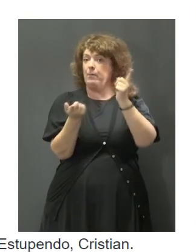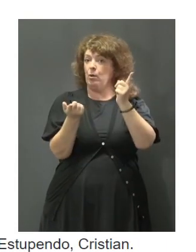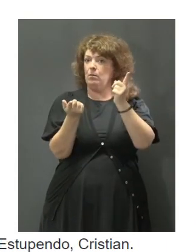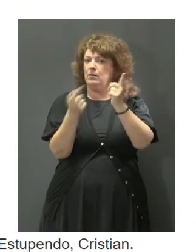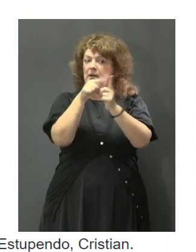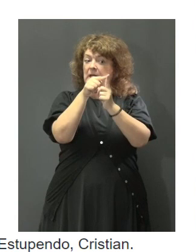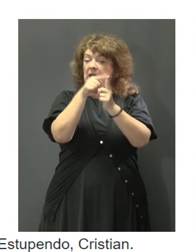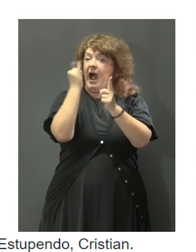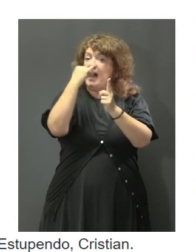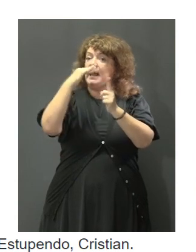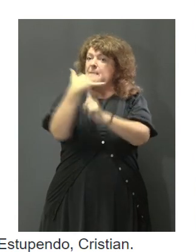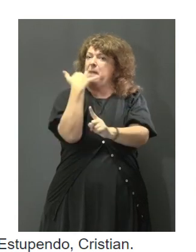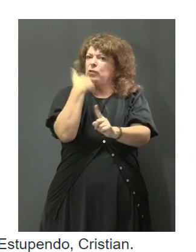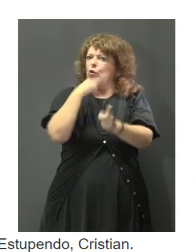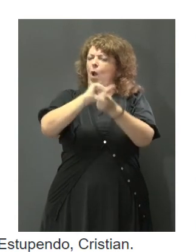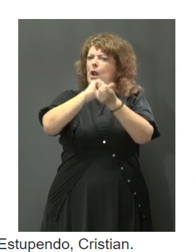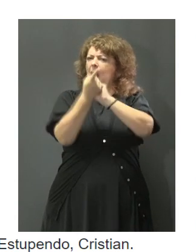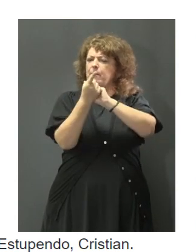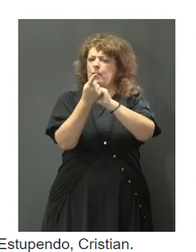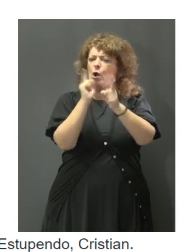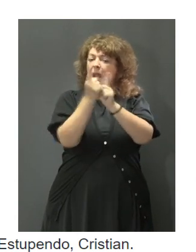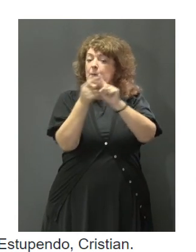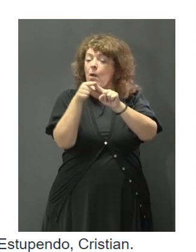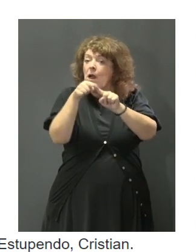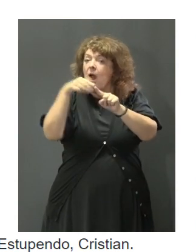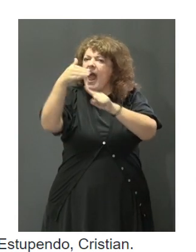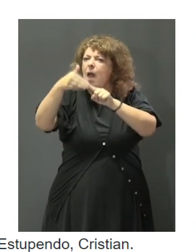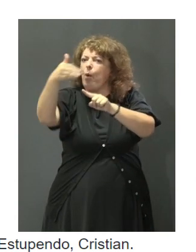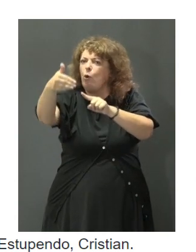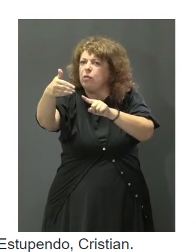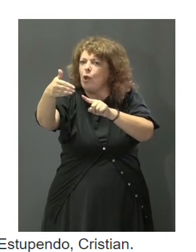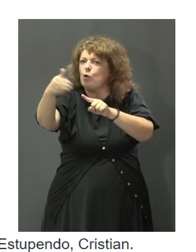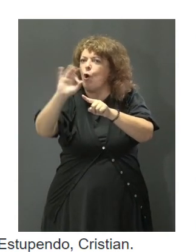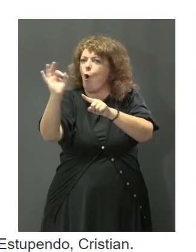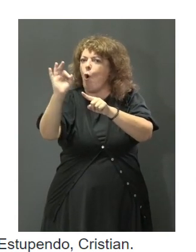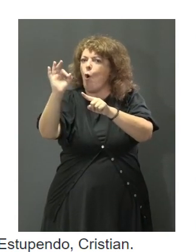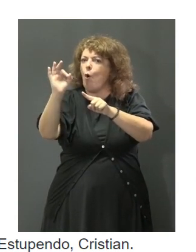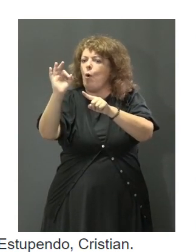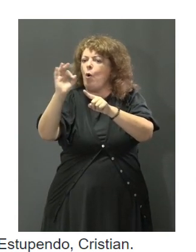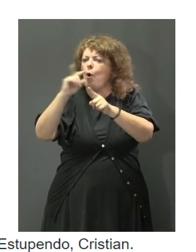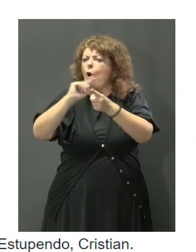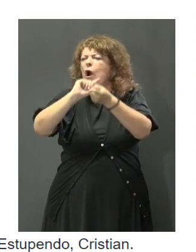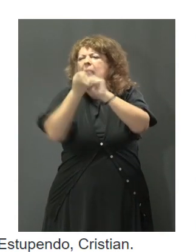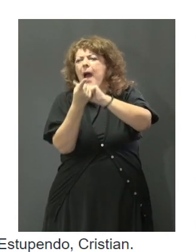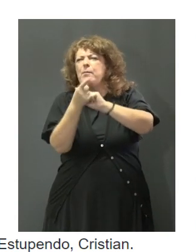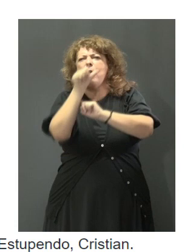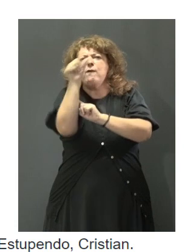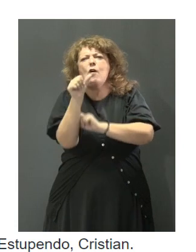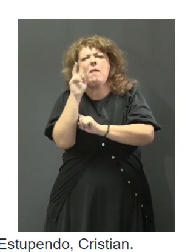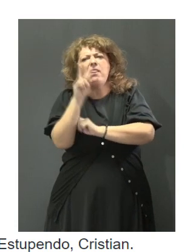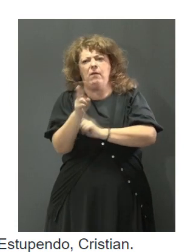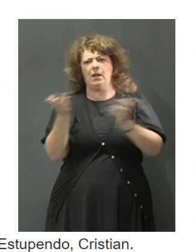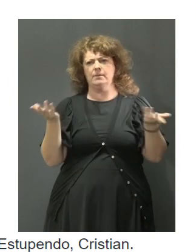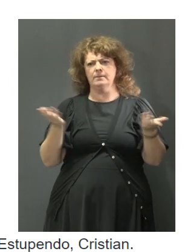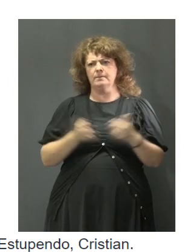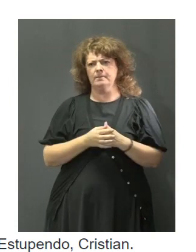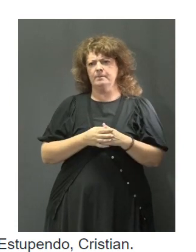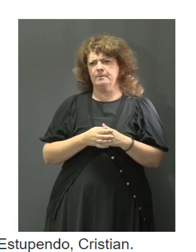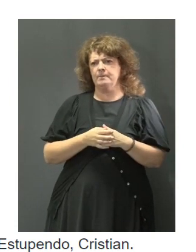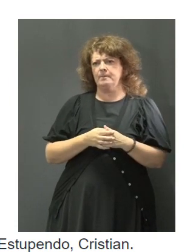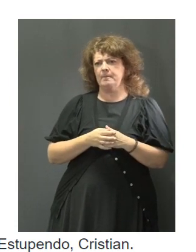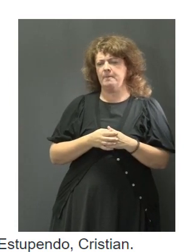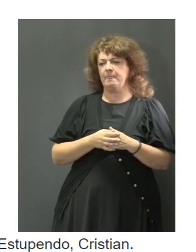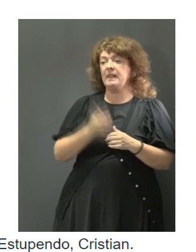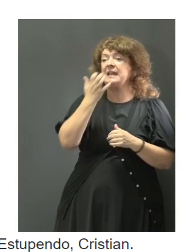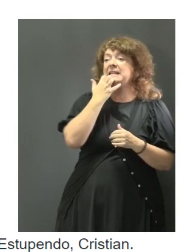siempre provoca que algo evolucione o algo cambie su forma de verse. Y en cuanto a